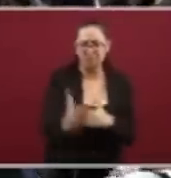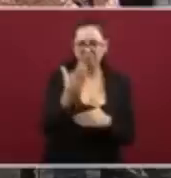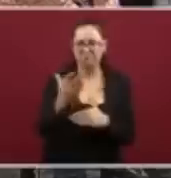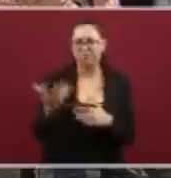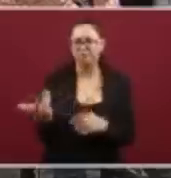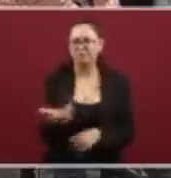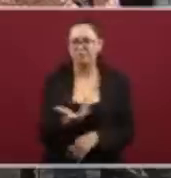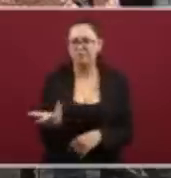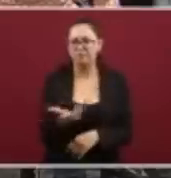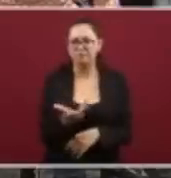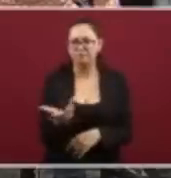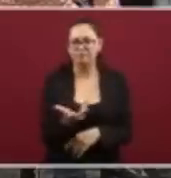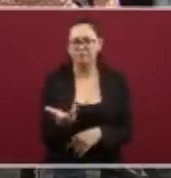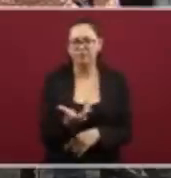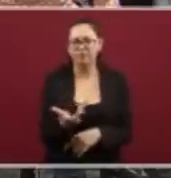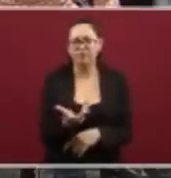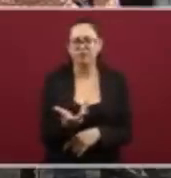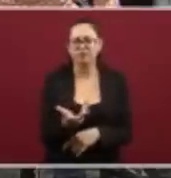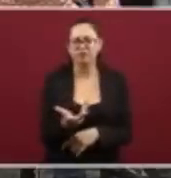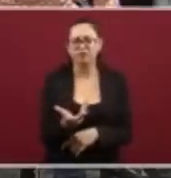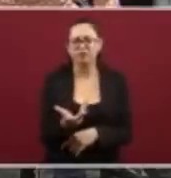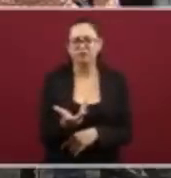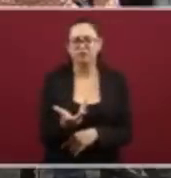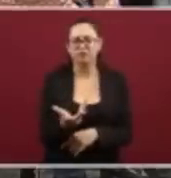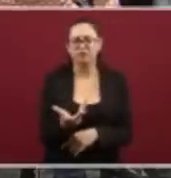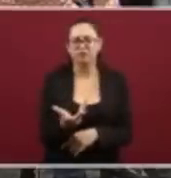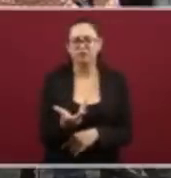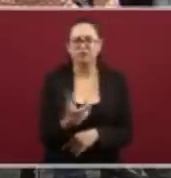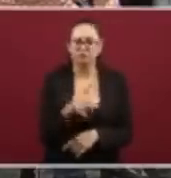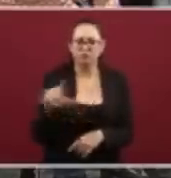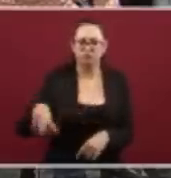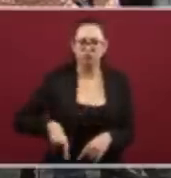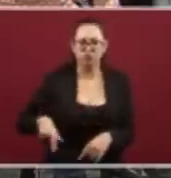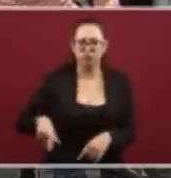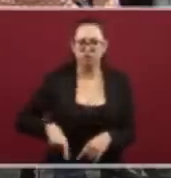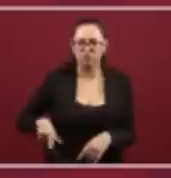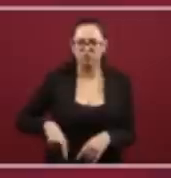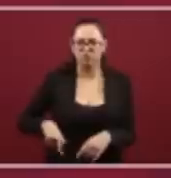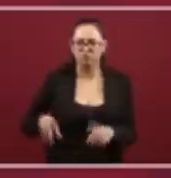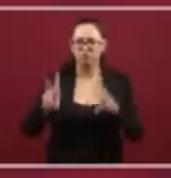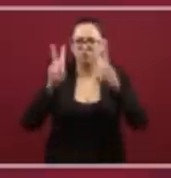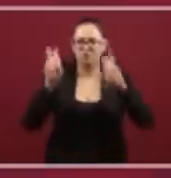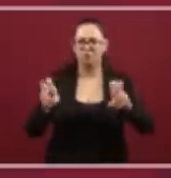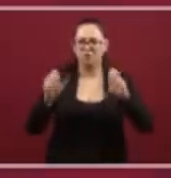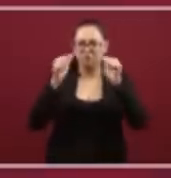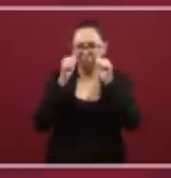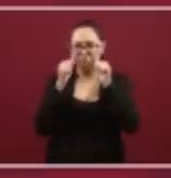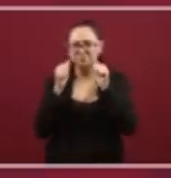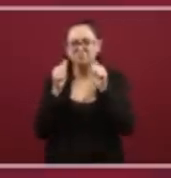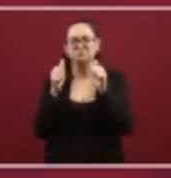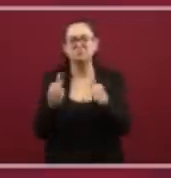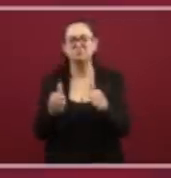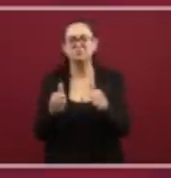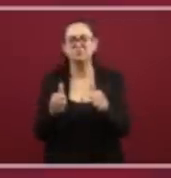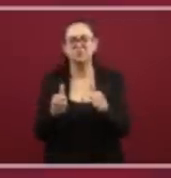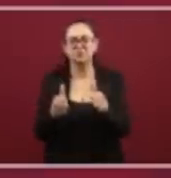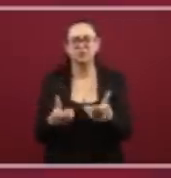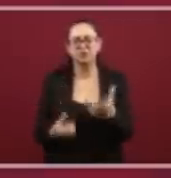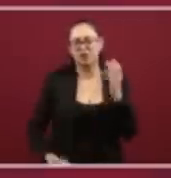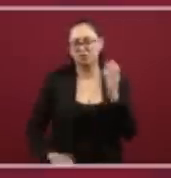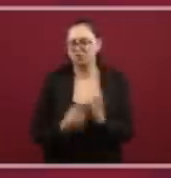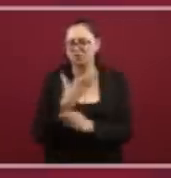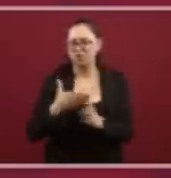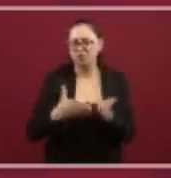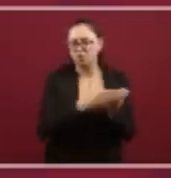y llevar a cabo este gobierno en este nuevo tiempo